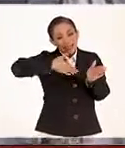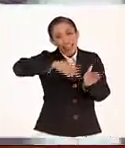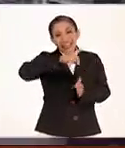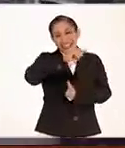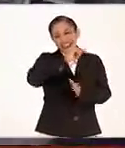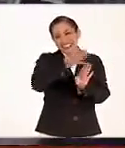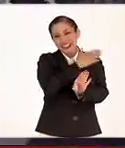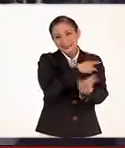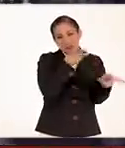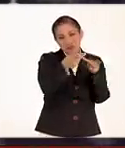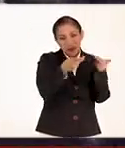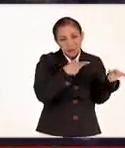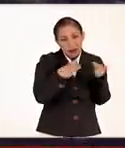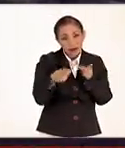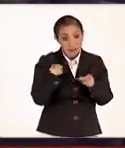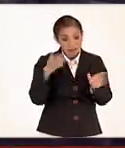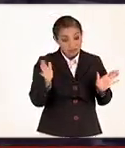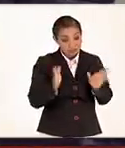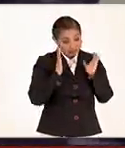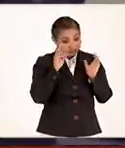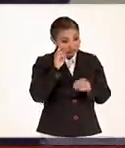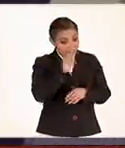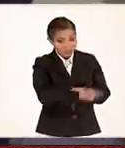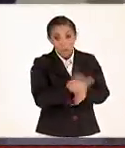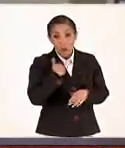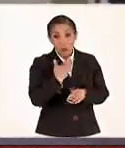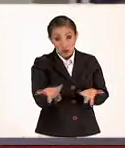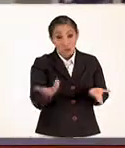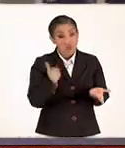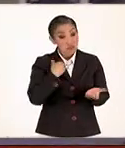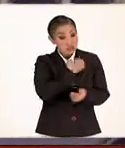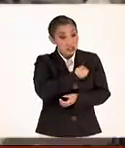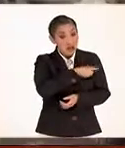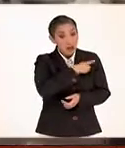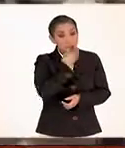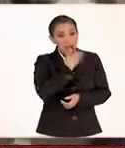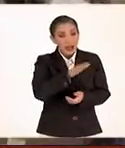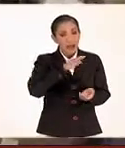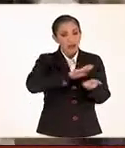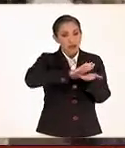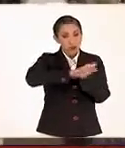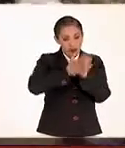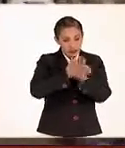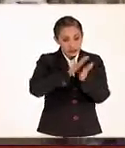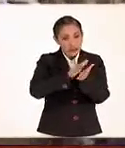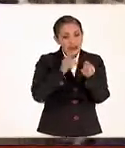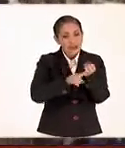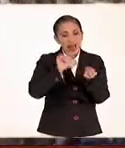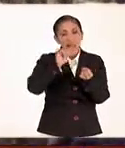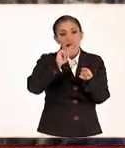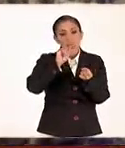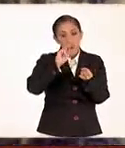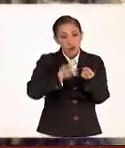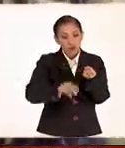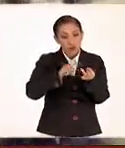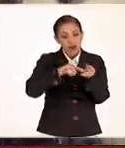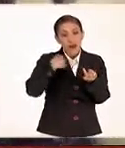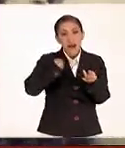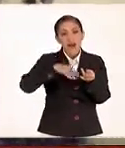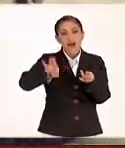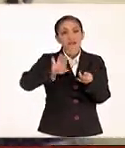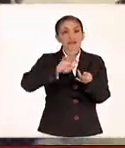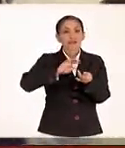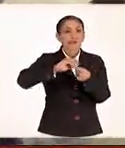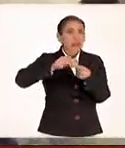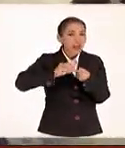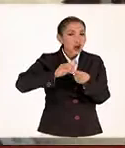que habíamos preparado y le sorprendió porque aparte era muy nutritivo por la tortilla tenía atún frijoles